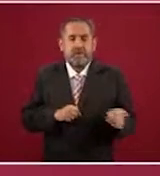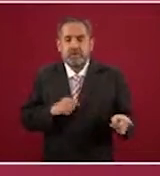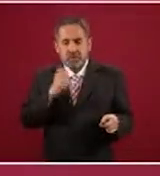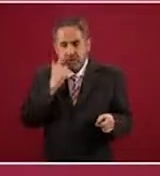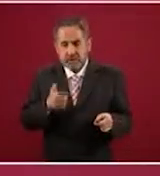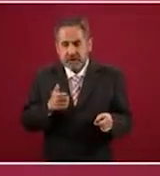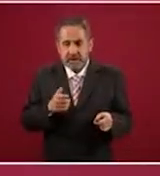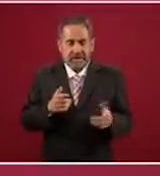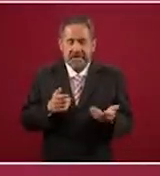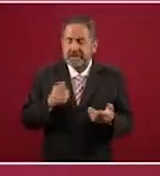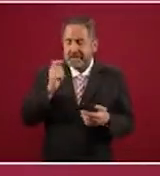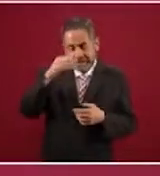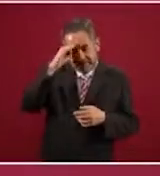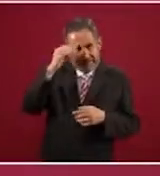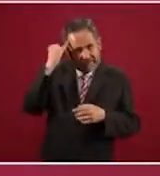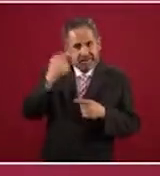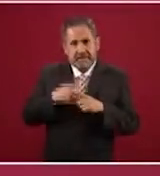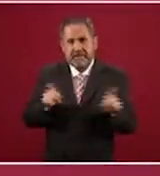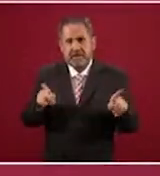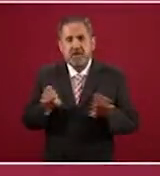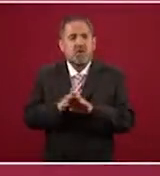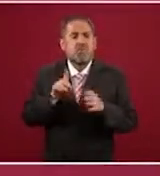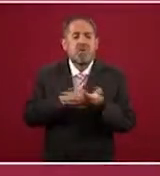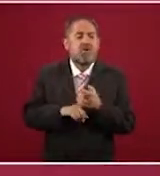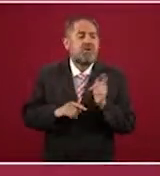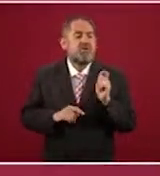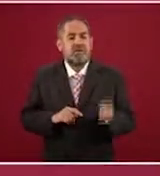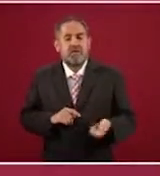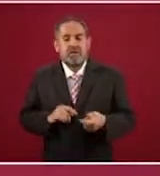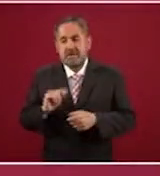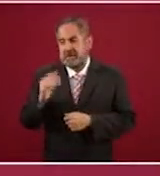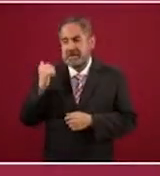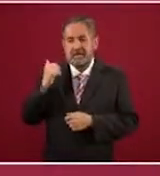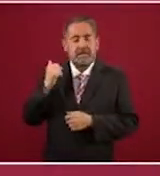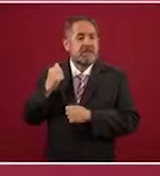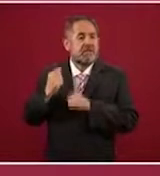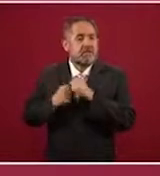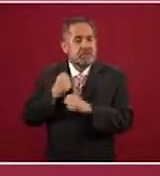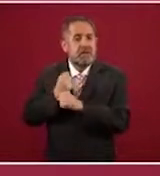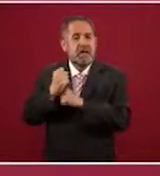completamente distinta a como se fue estableciendo en los últimos años,